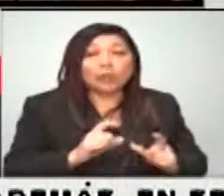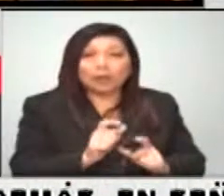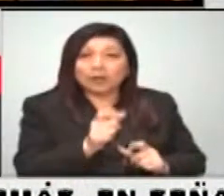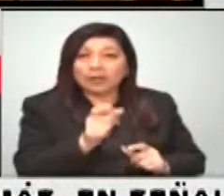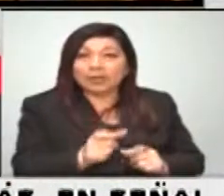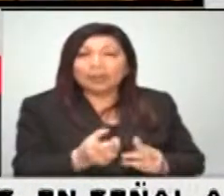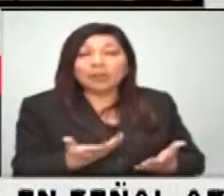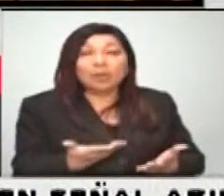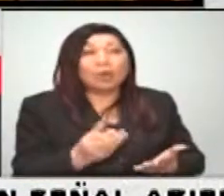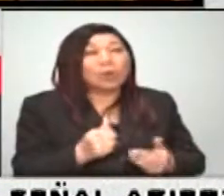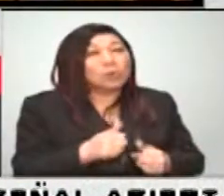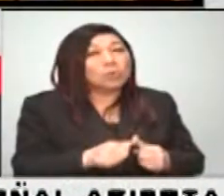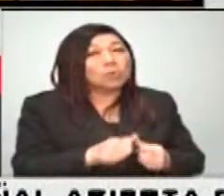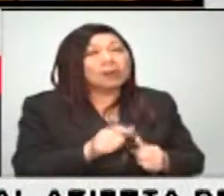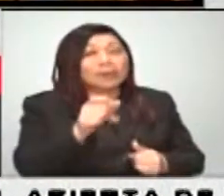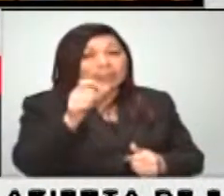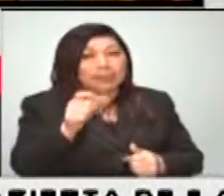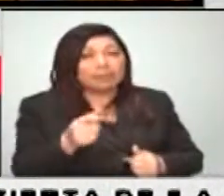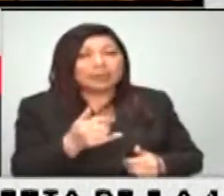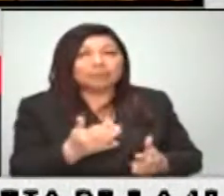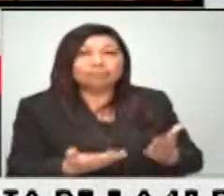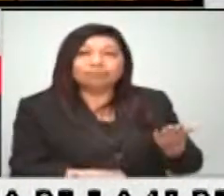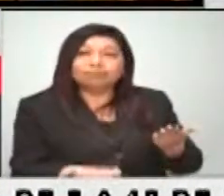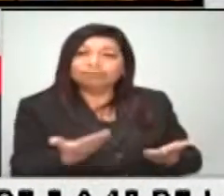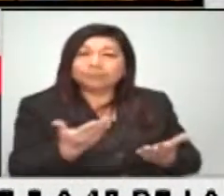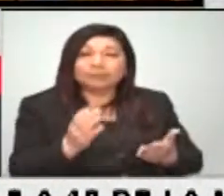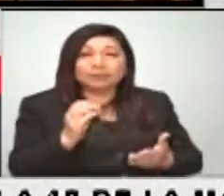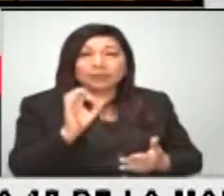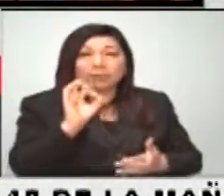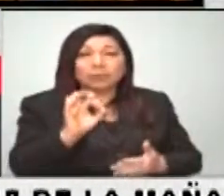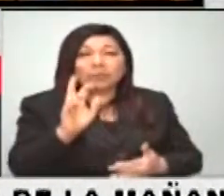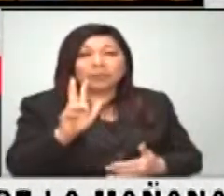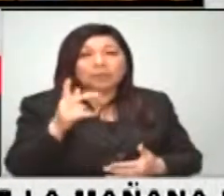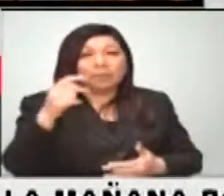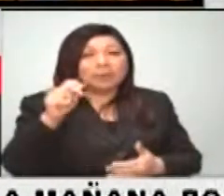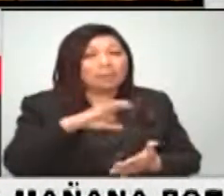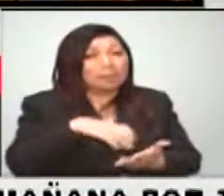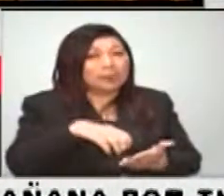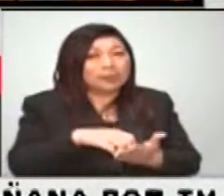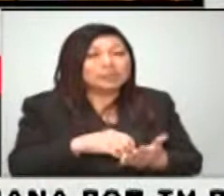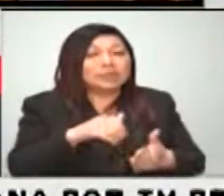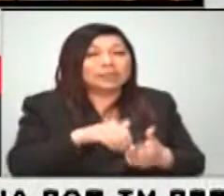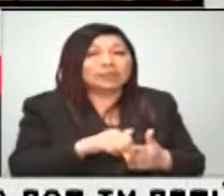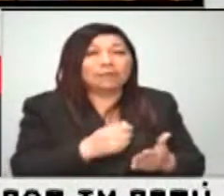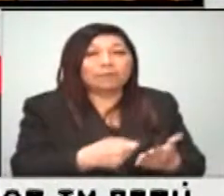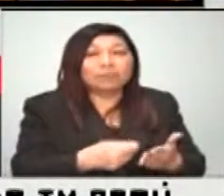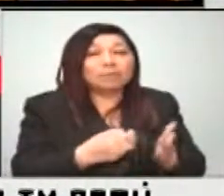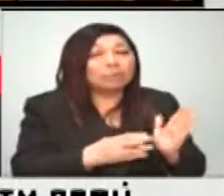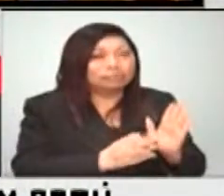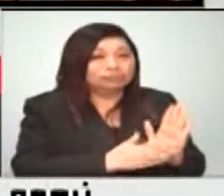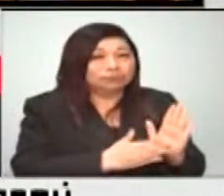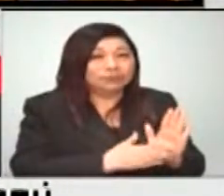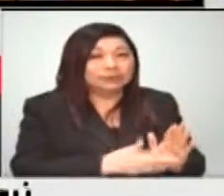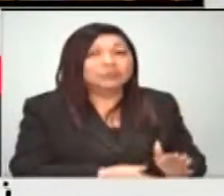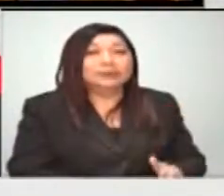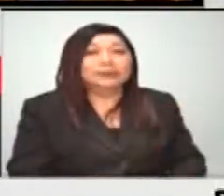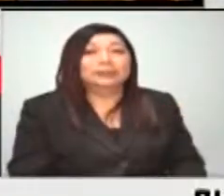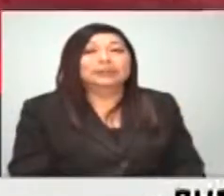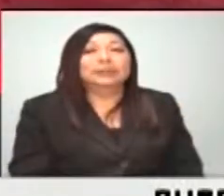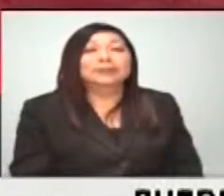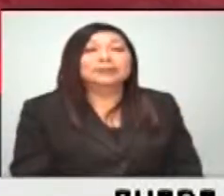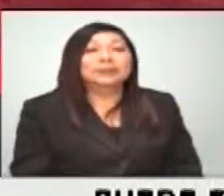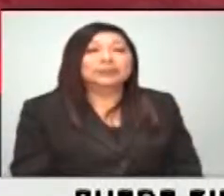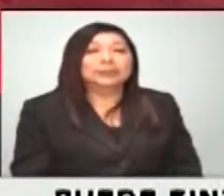congresistas y a un número de ciudadanos equivalente al 0.3% de la población electoral con firmas comprobadas por autoridad